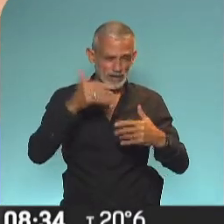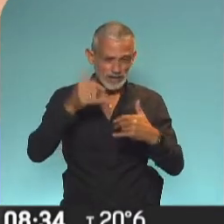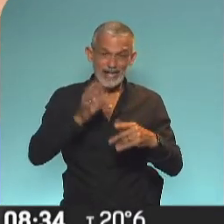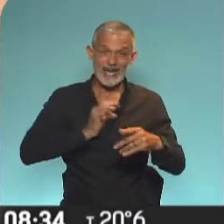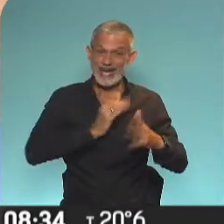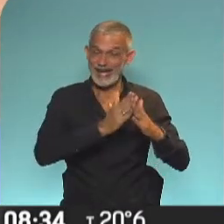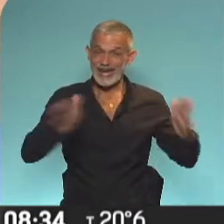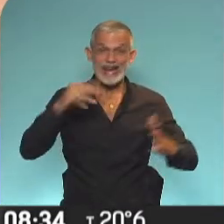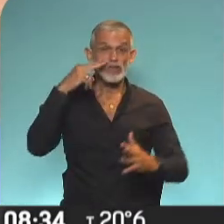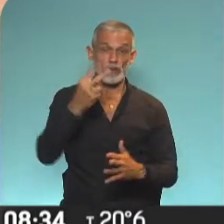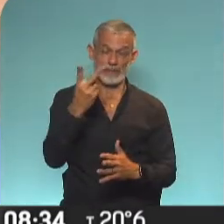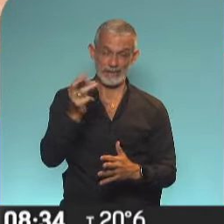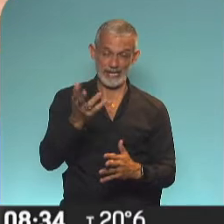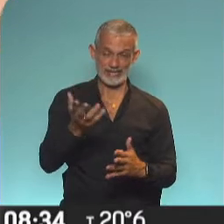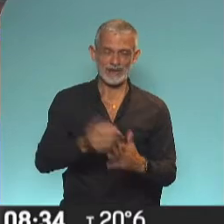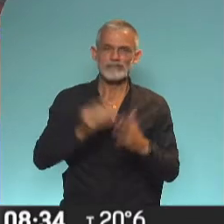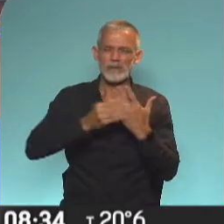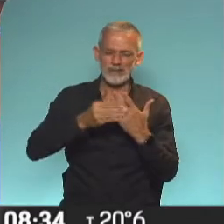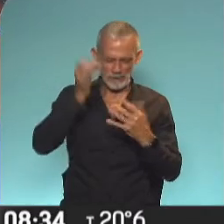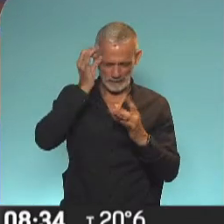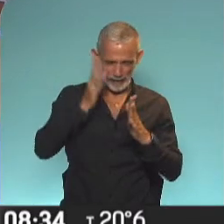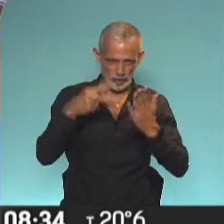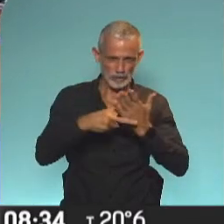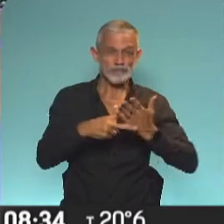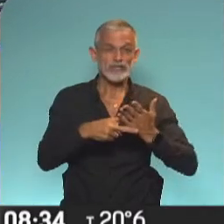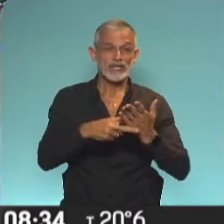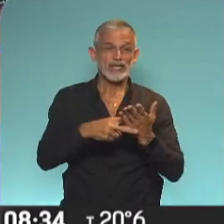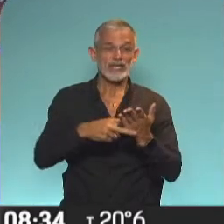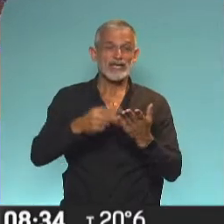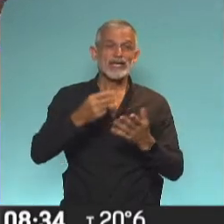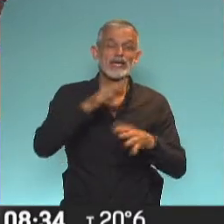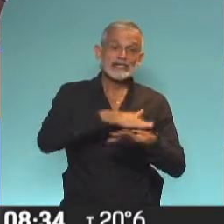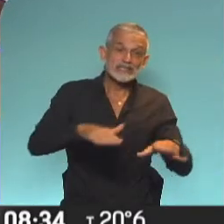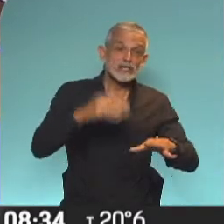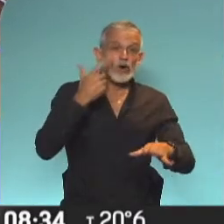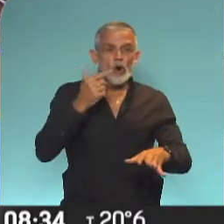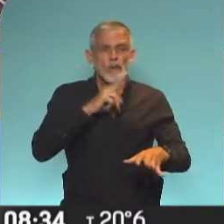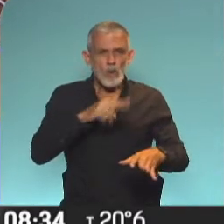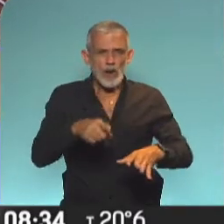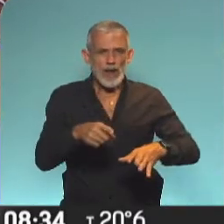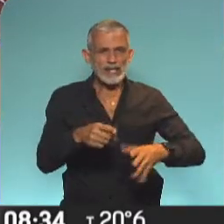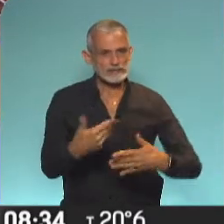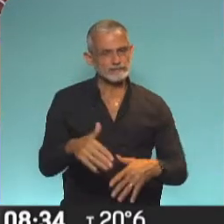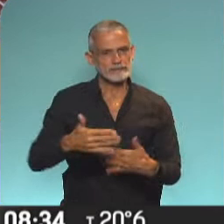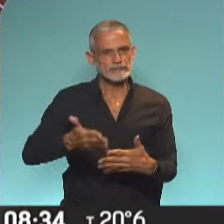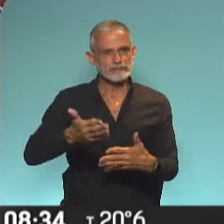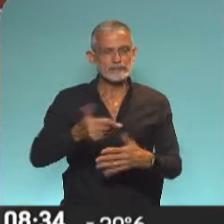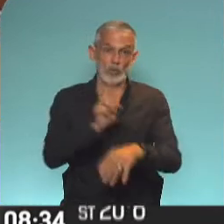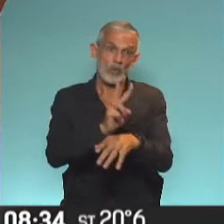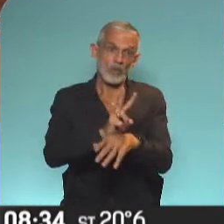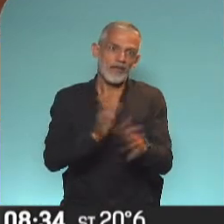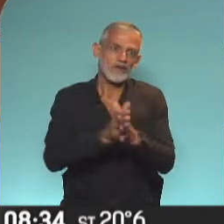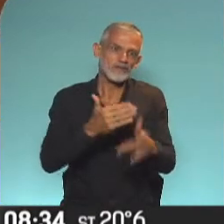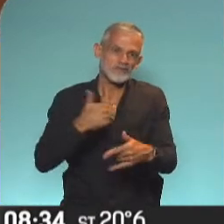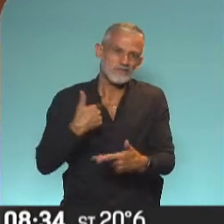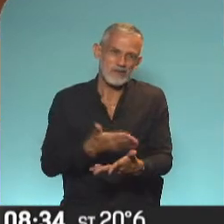año 2020. Ministra, perdón, Julia, recién usted mencionaba niños, niñas, trata de proteger junto a su mamá.